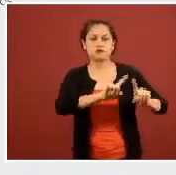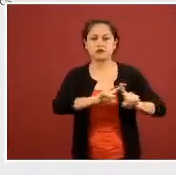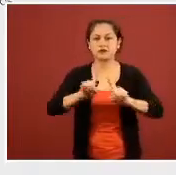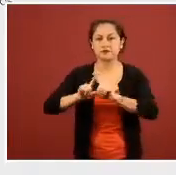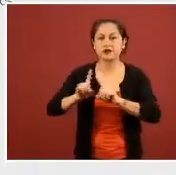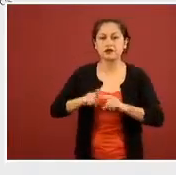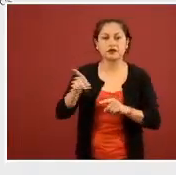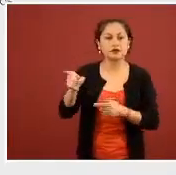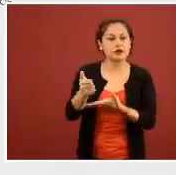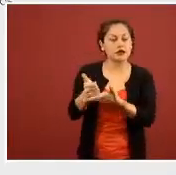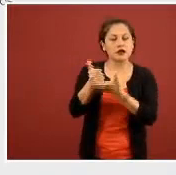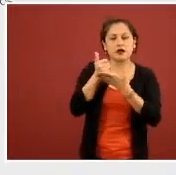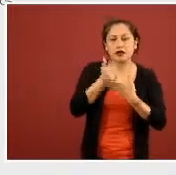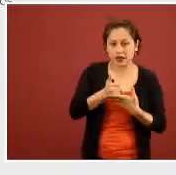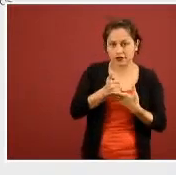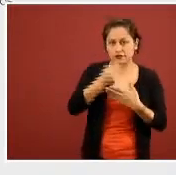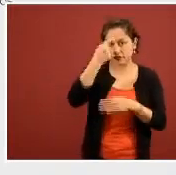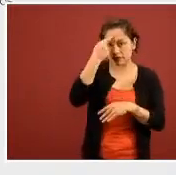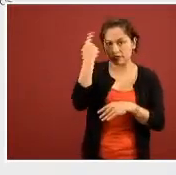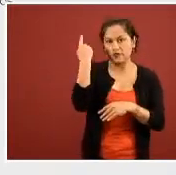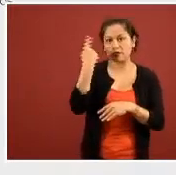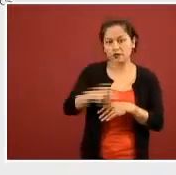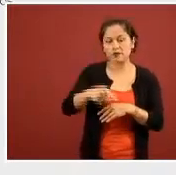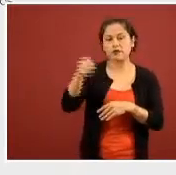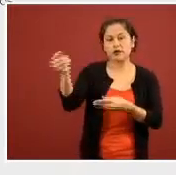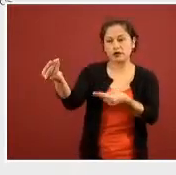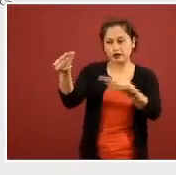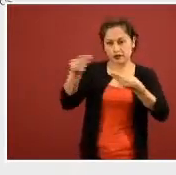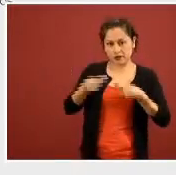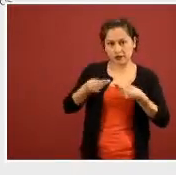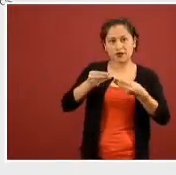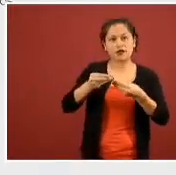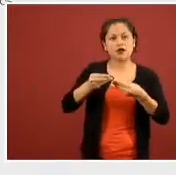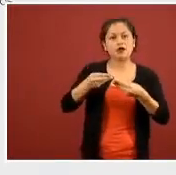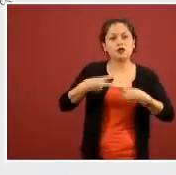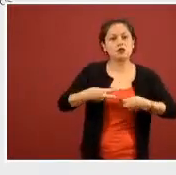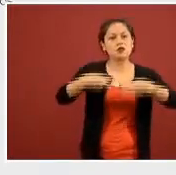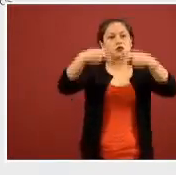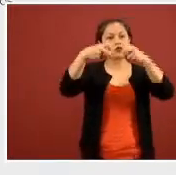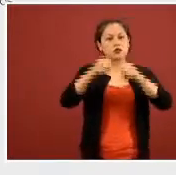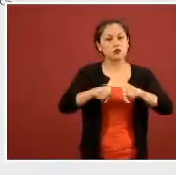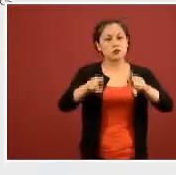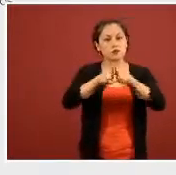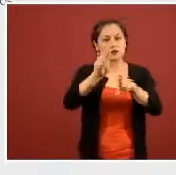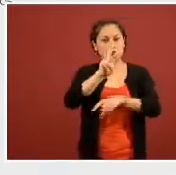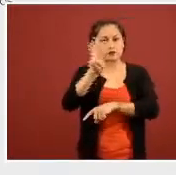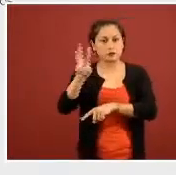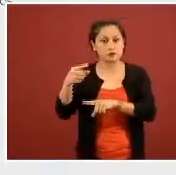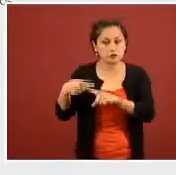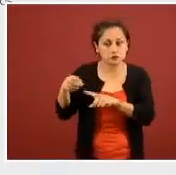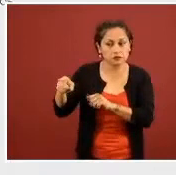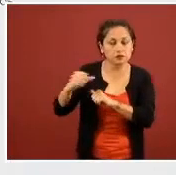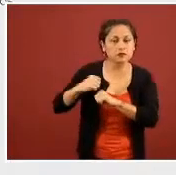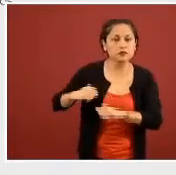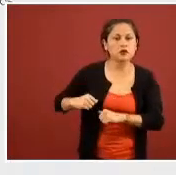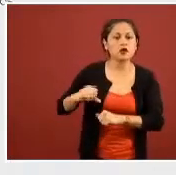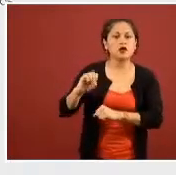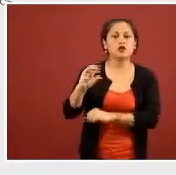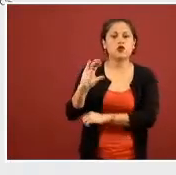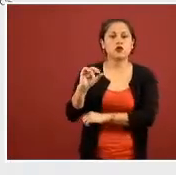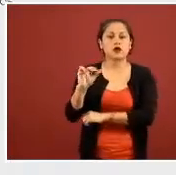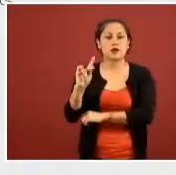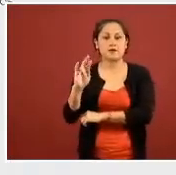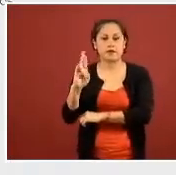a diseñar y a compartir con Presidencia para subirlo a este sitio el CONAPRED, a través de su